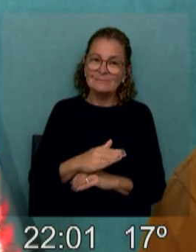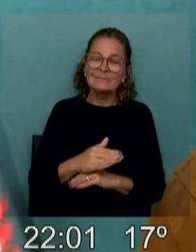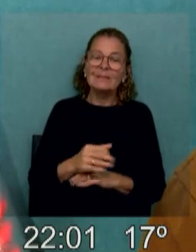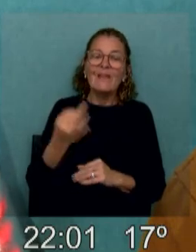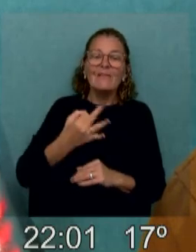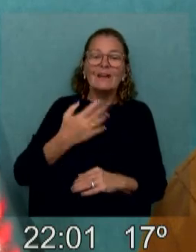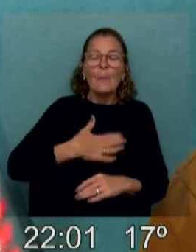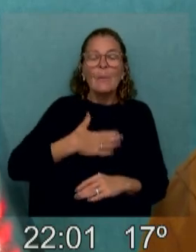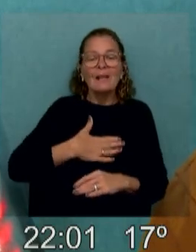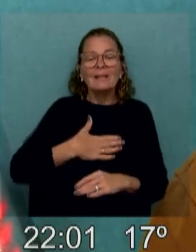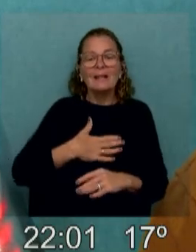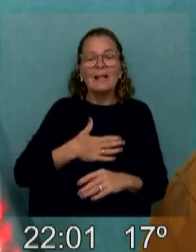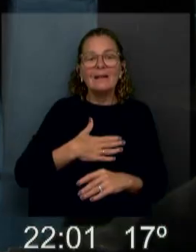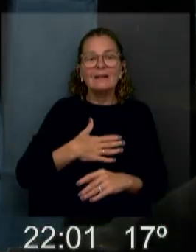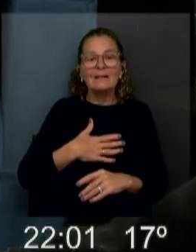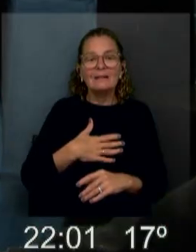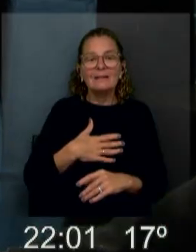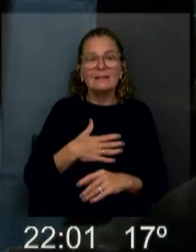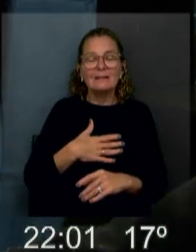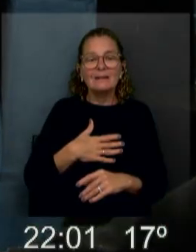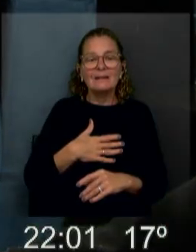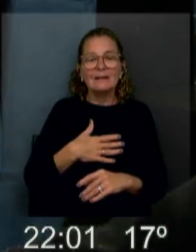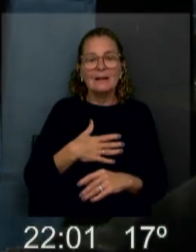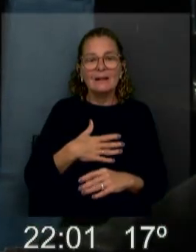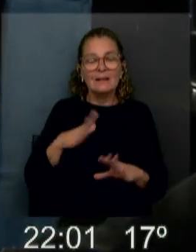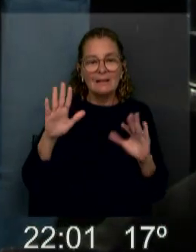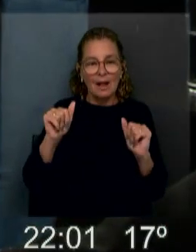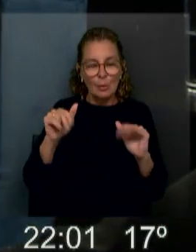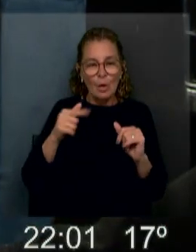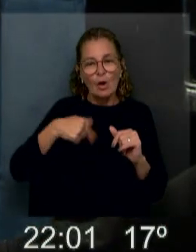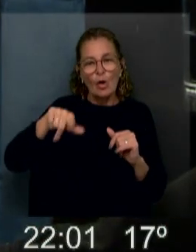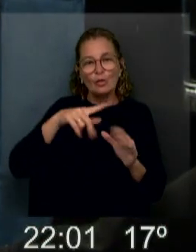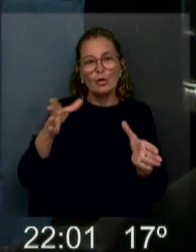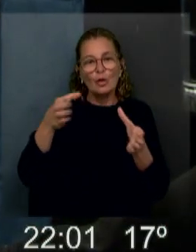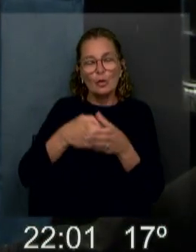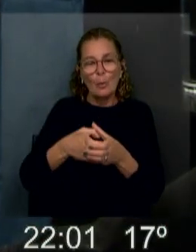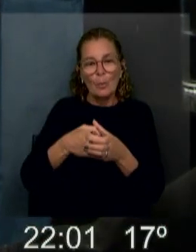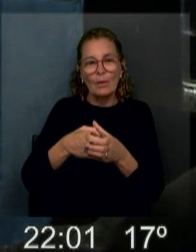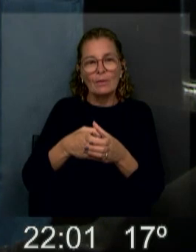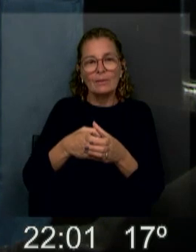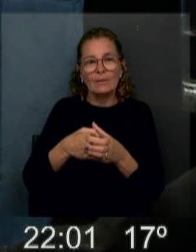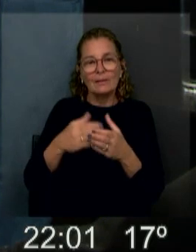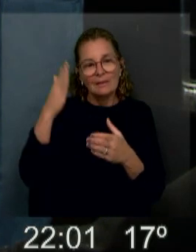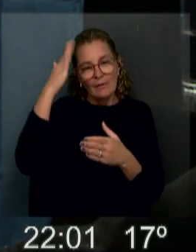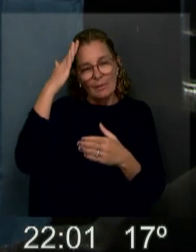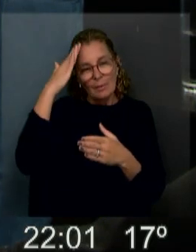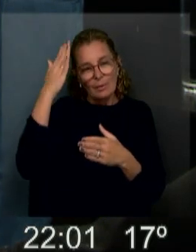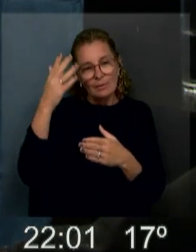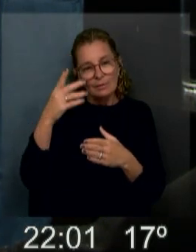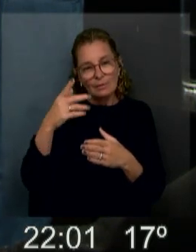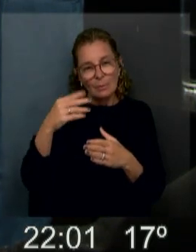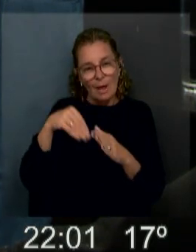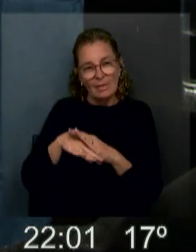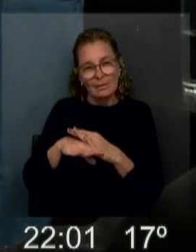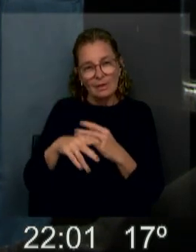verdad, un placer charlar con ustedes. Placerazo, de verdad. Extienden el saludo a los demás integrantes de la banda, por favor. Por favor. Sabemos que vamos a saludar, esto es muy interno,